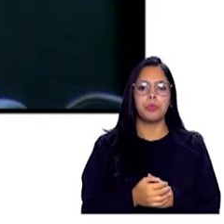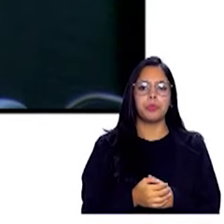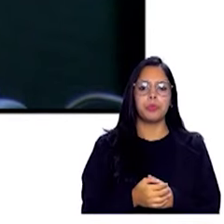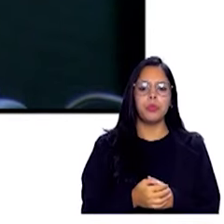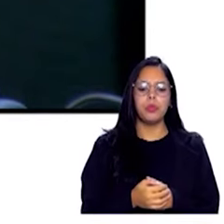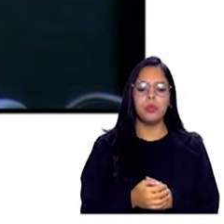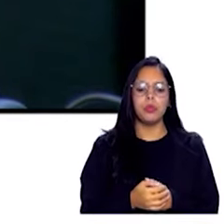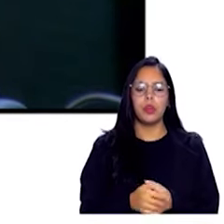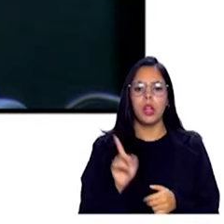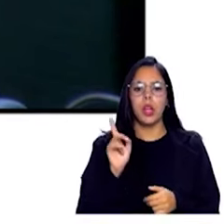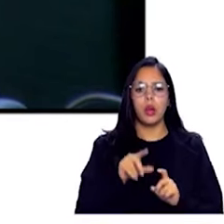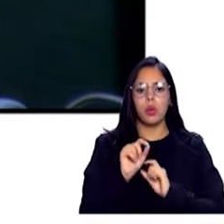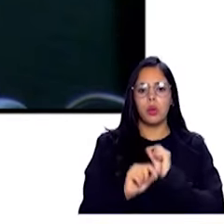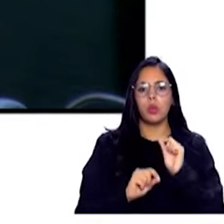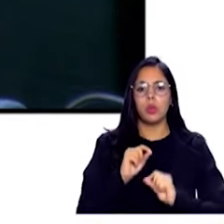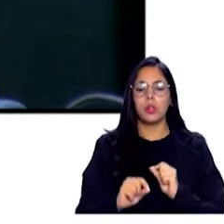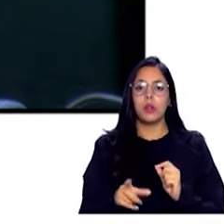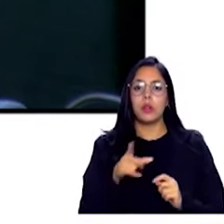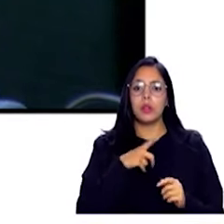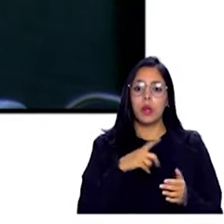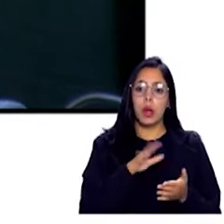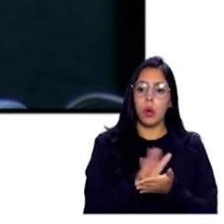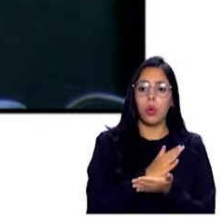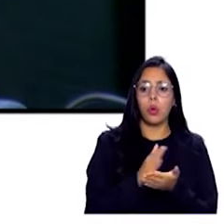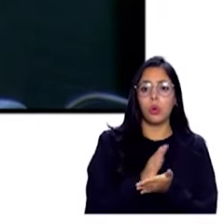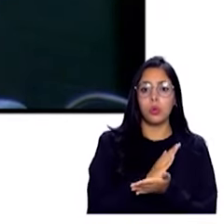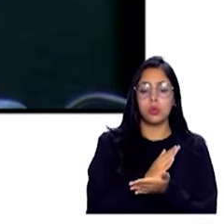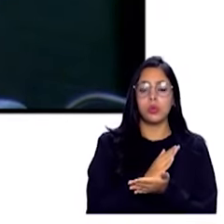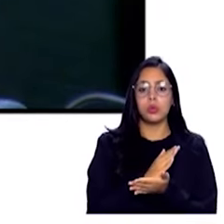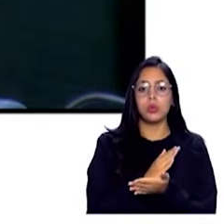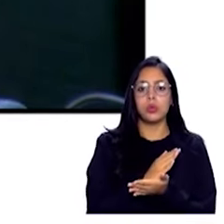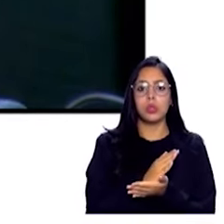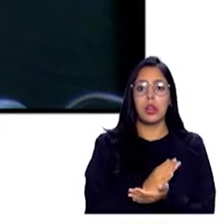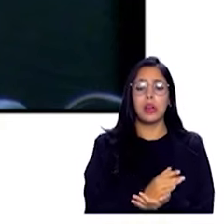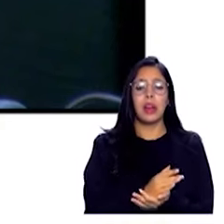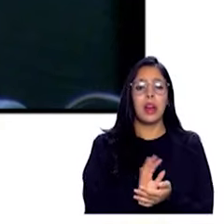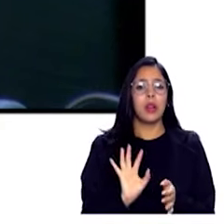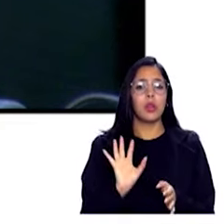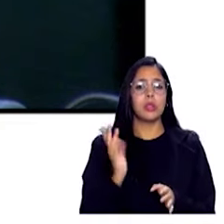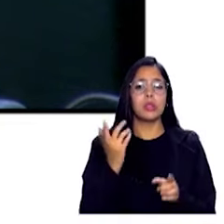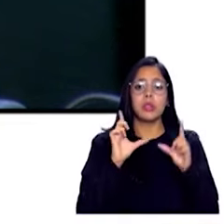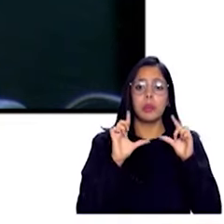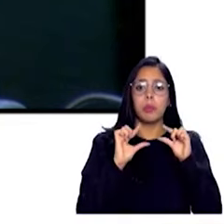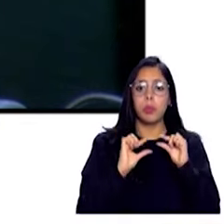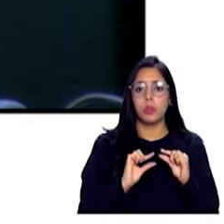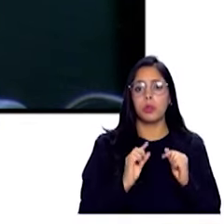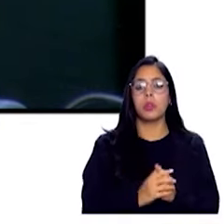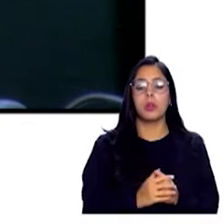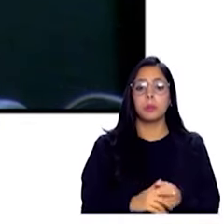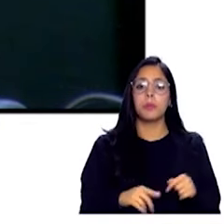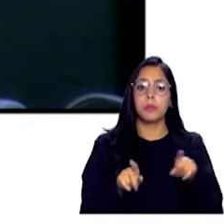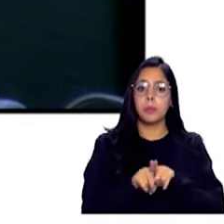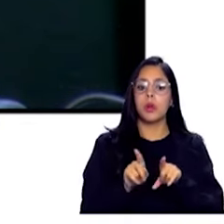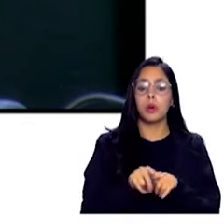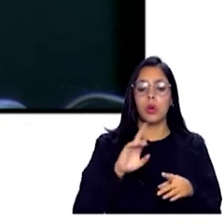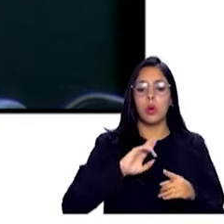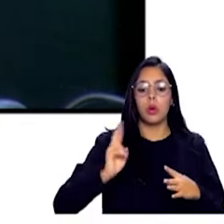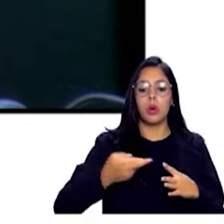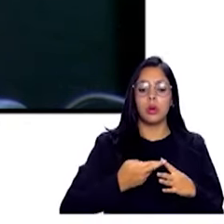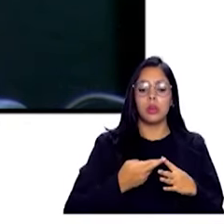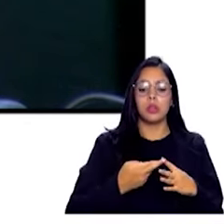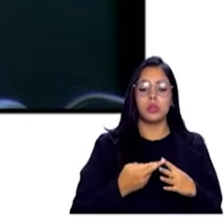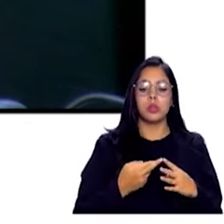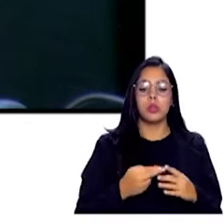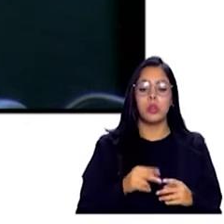recurso que se formula en interés de parte aunque interviene el ministerio fiscal es un recurso que fundamentalmente está